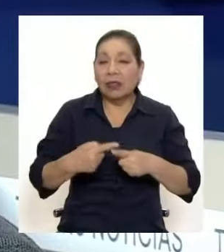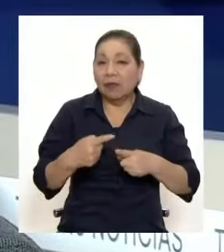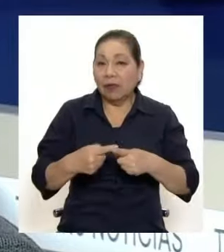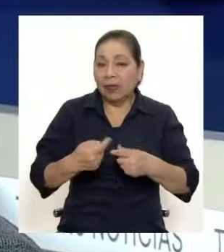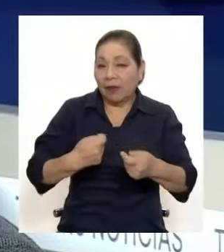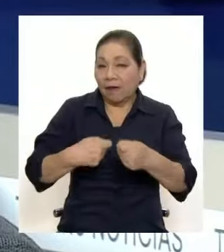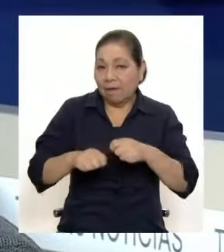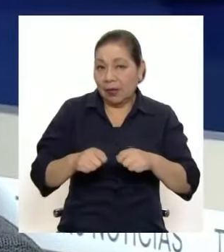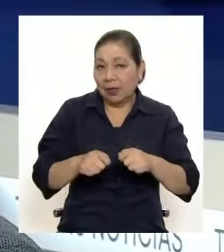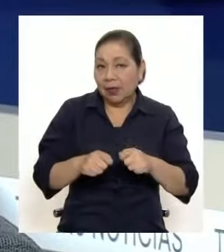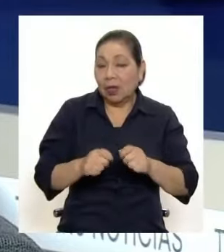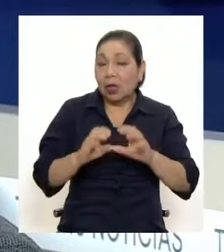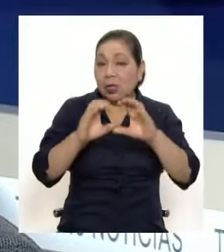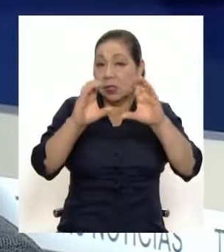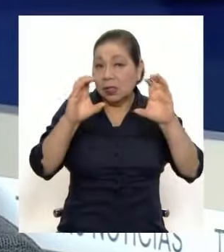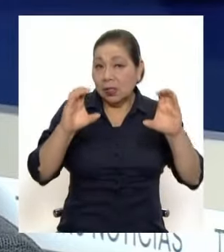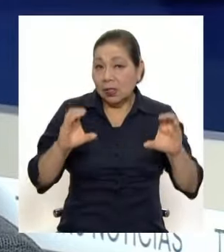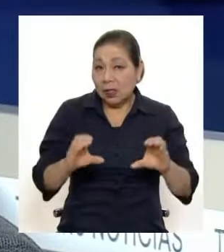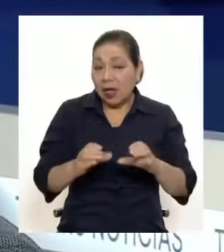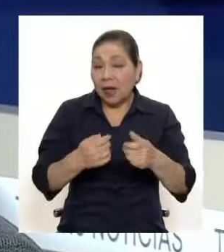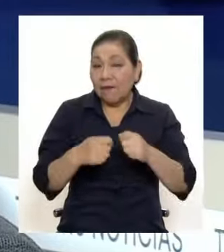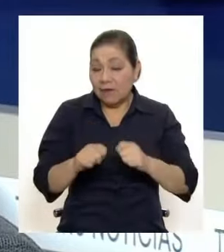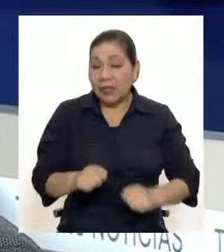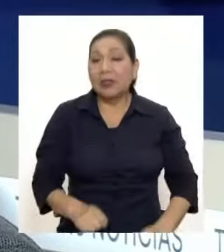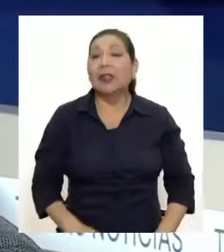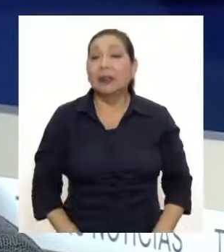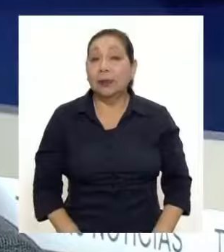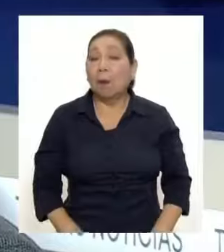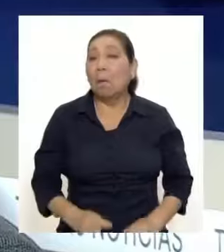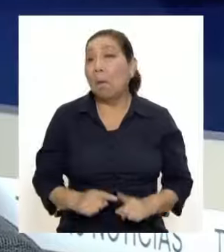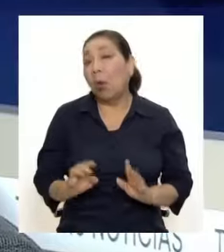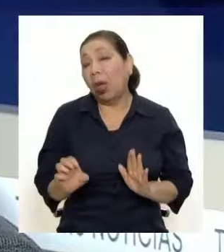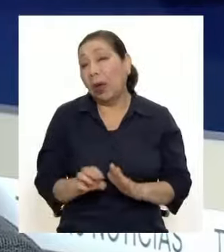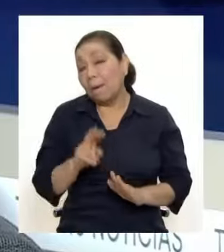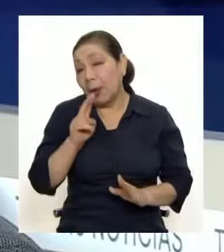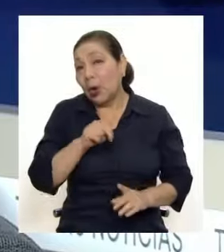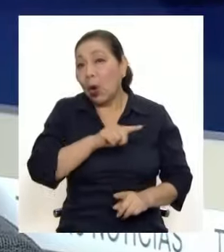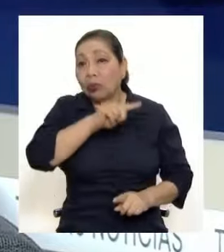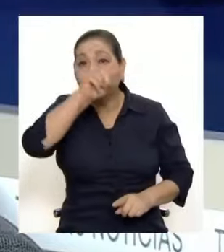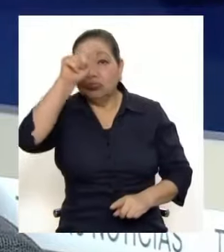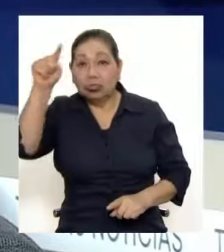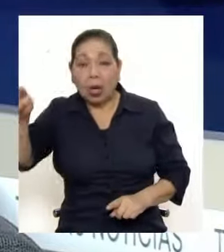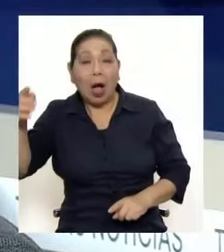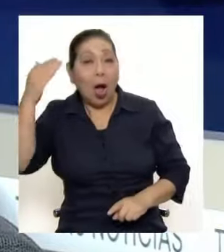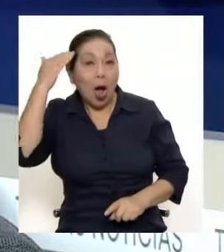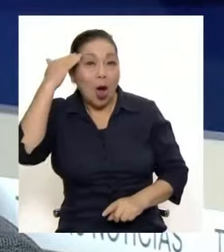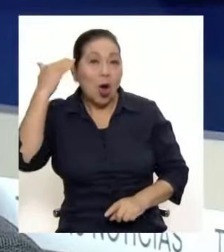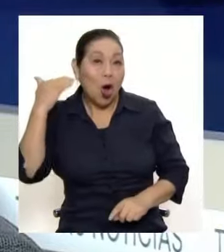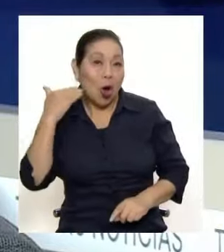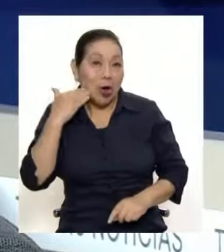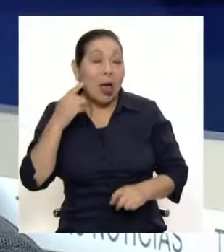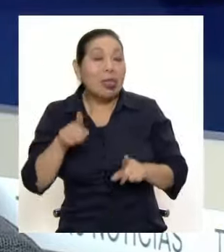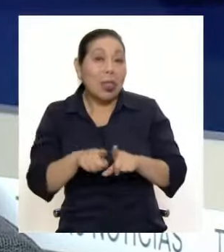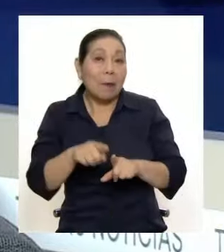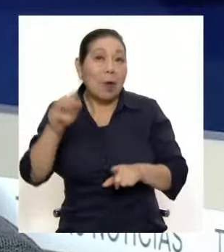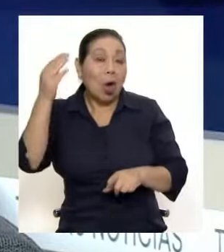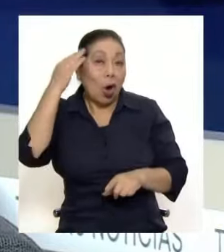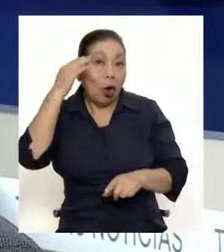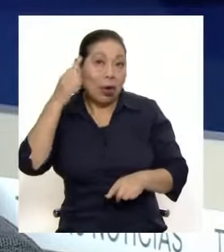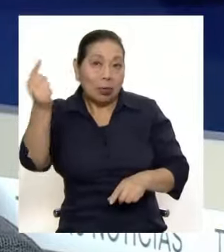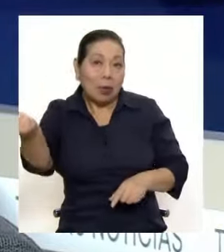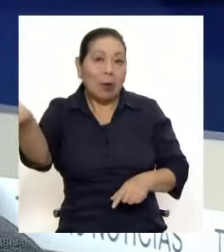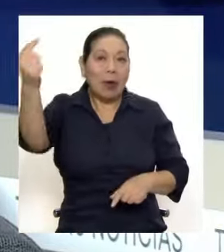que van a estar certificados para la exportación en el caso de Perú hacia Corea y también los productos que vienen desde